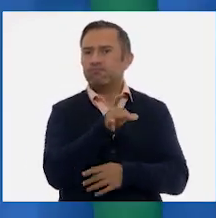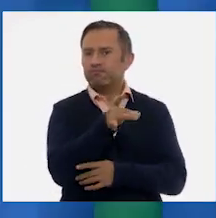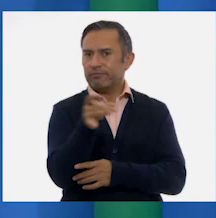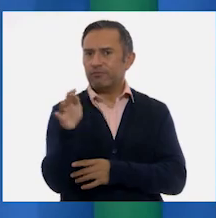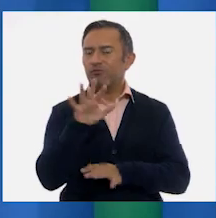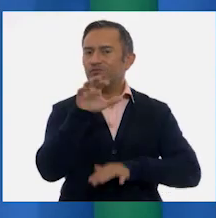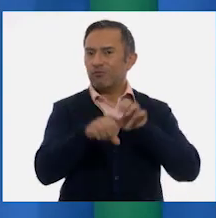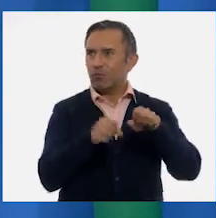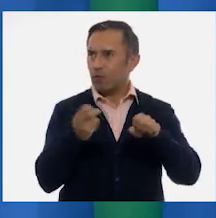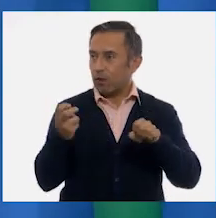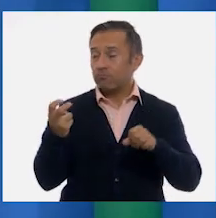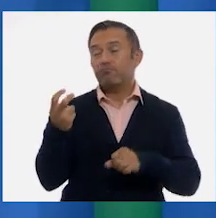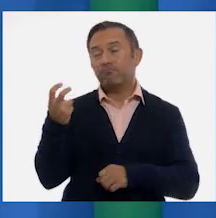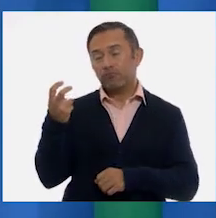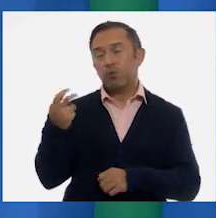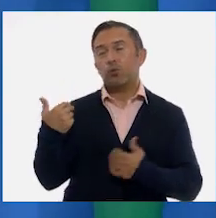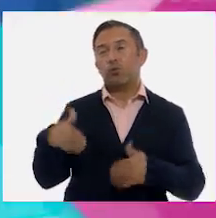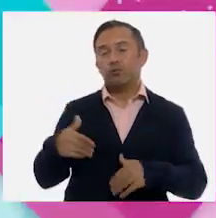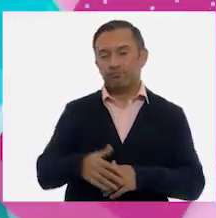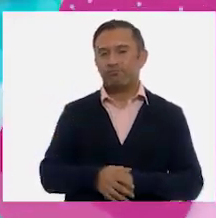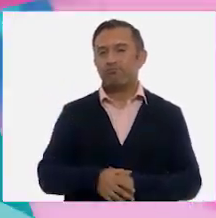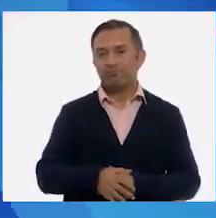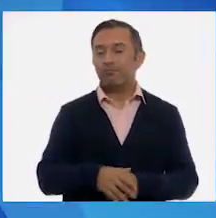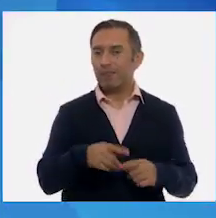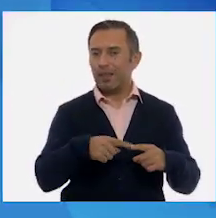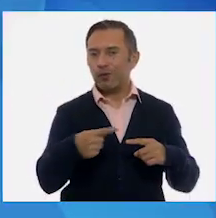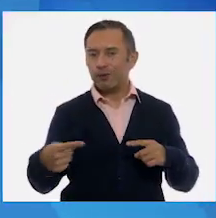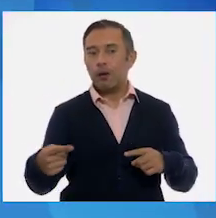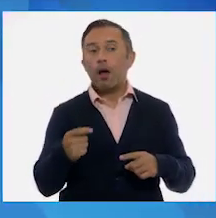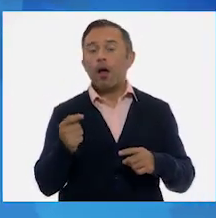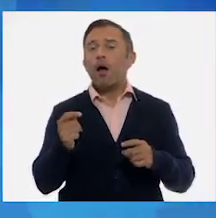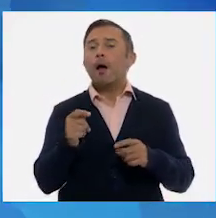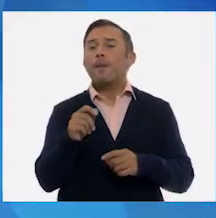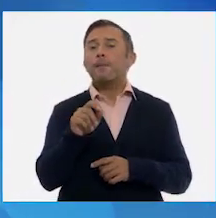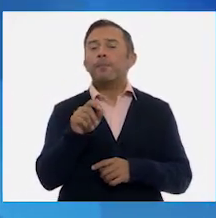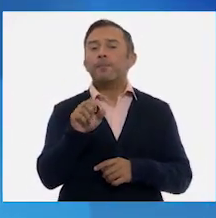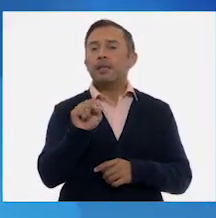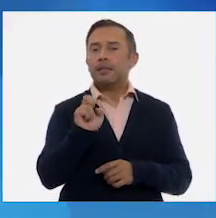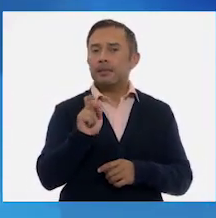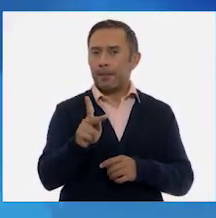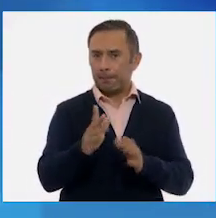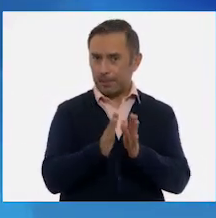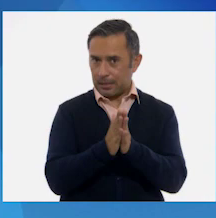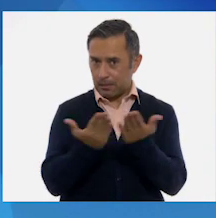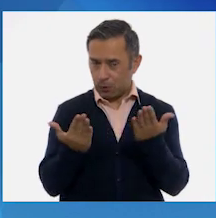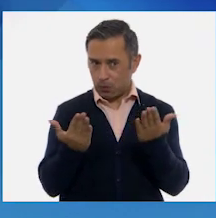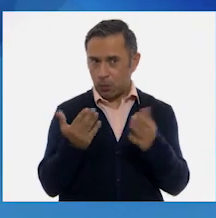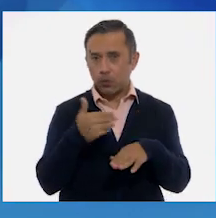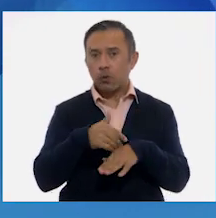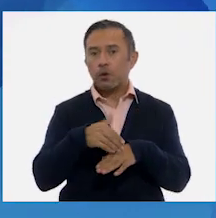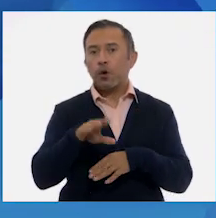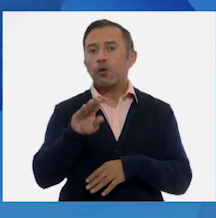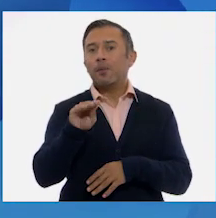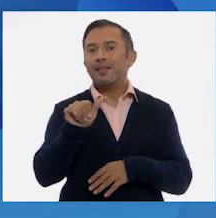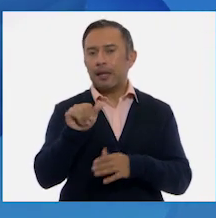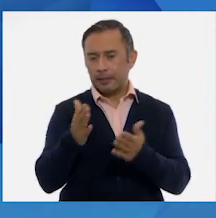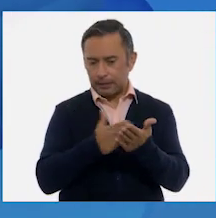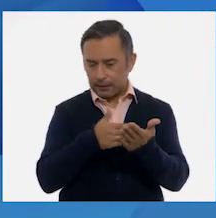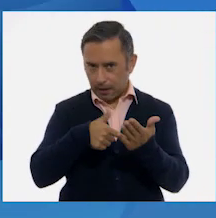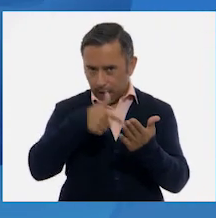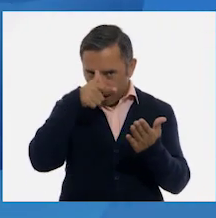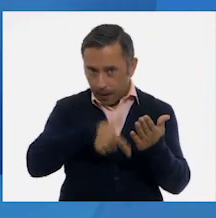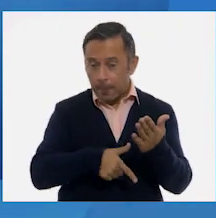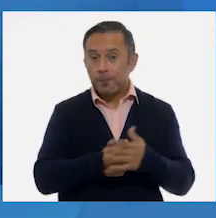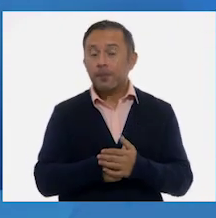una muy buena consecuencia. Esta información también la pueden encontrar en la página 96 del libro de texto. Tras la caída de Tenochtitlan,